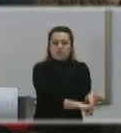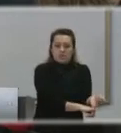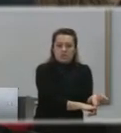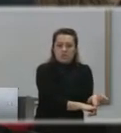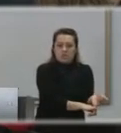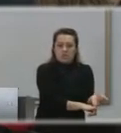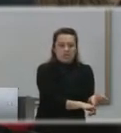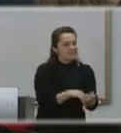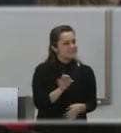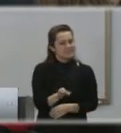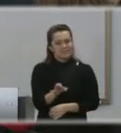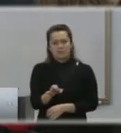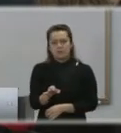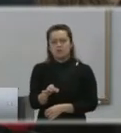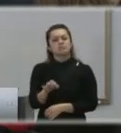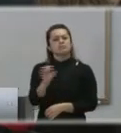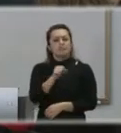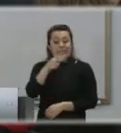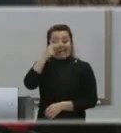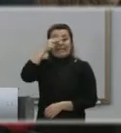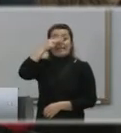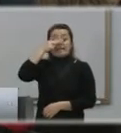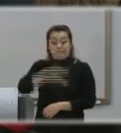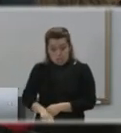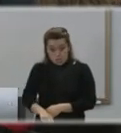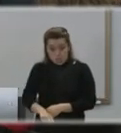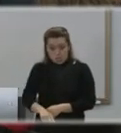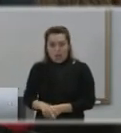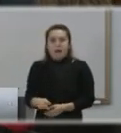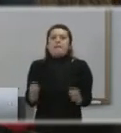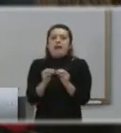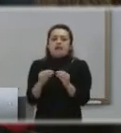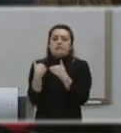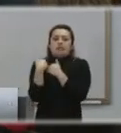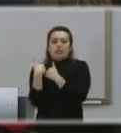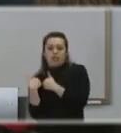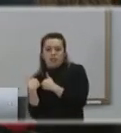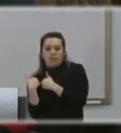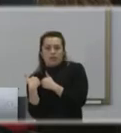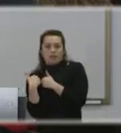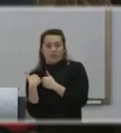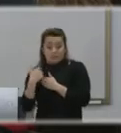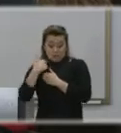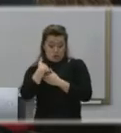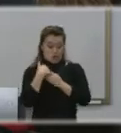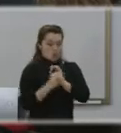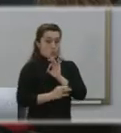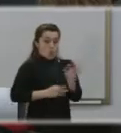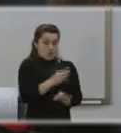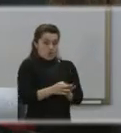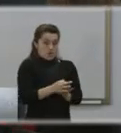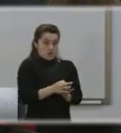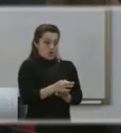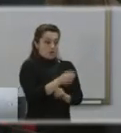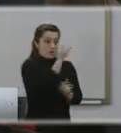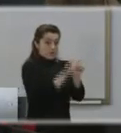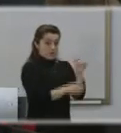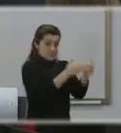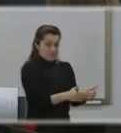que en el caso de tener hijos generarían mayor carga para quienes, de quienes dependen, ¿sí?